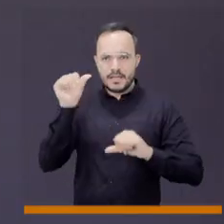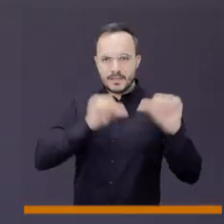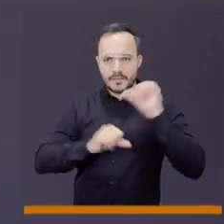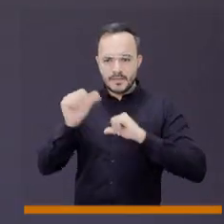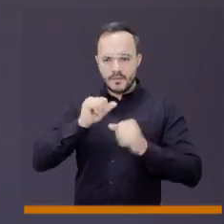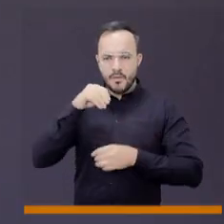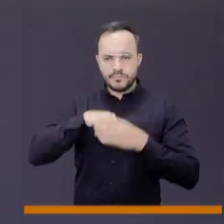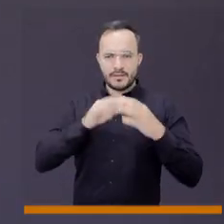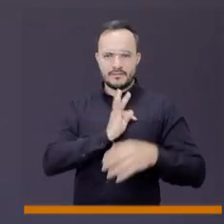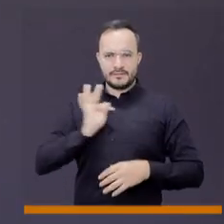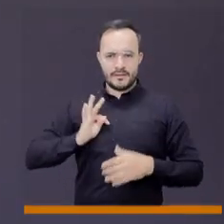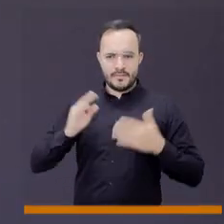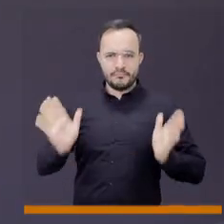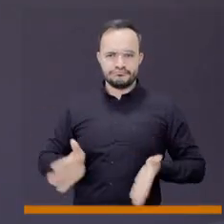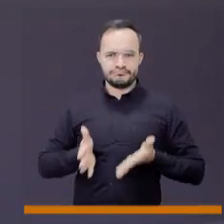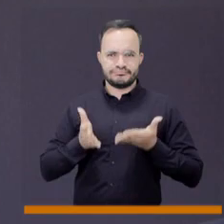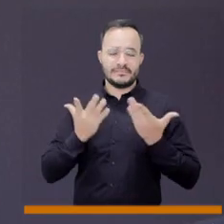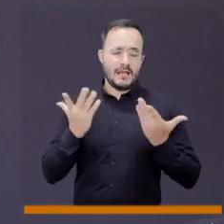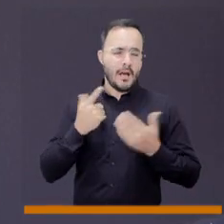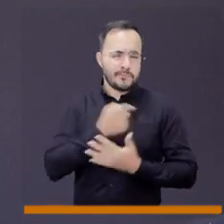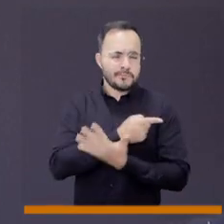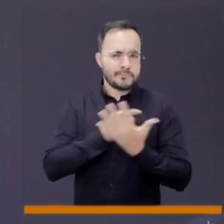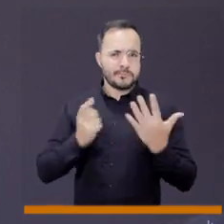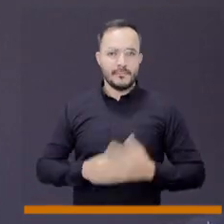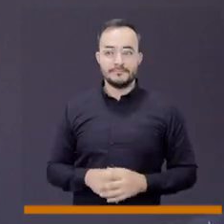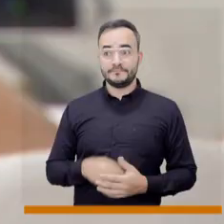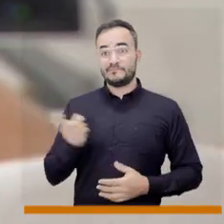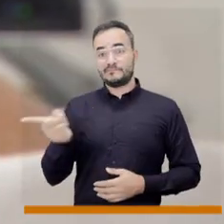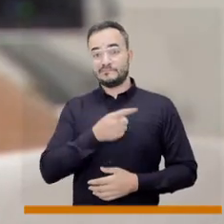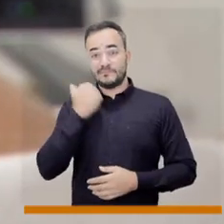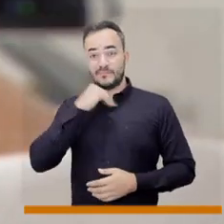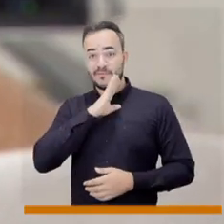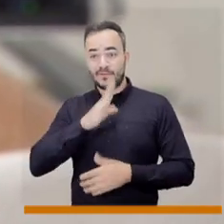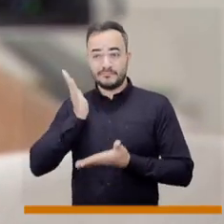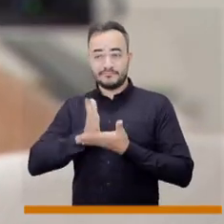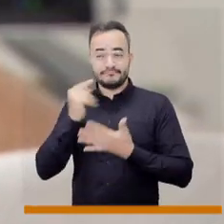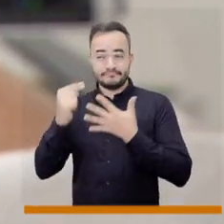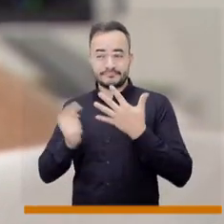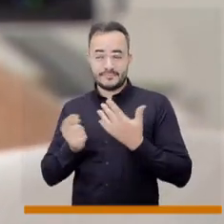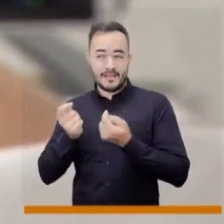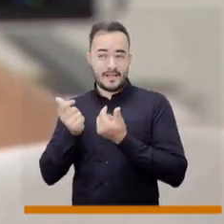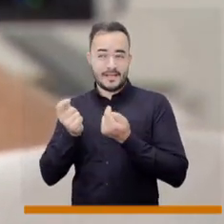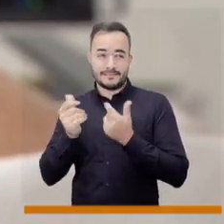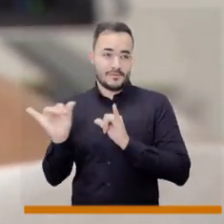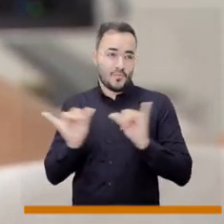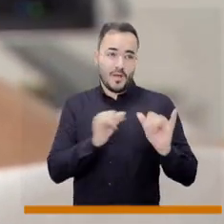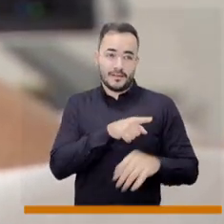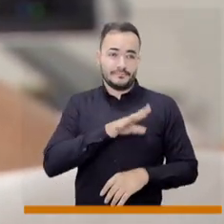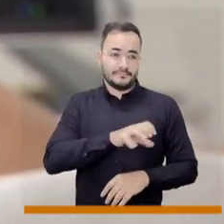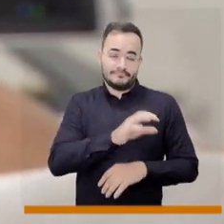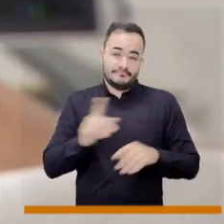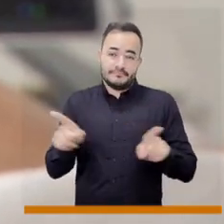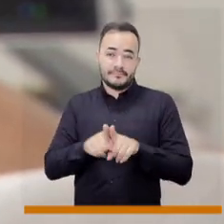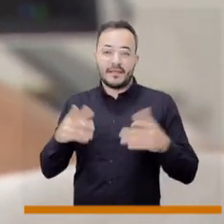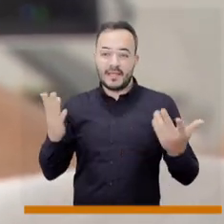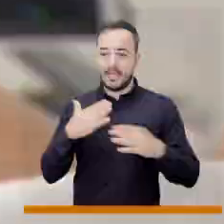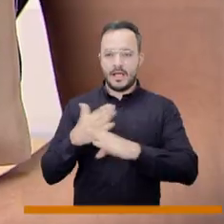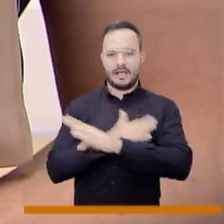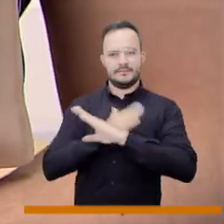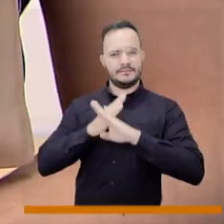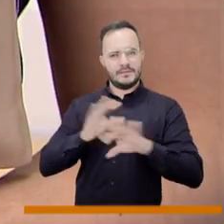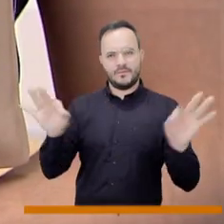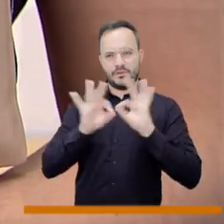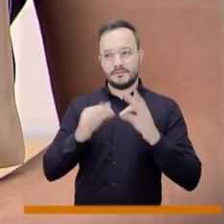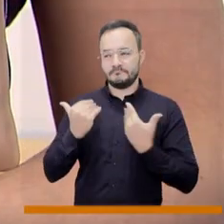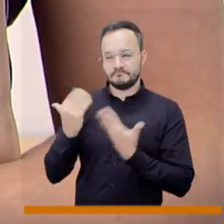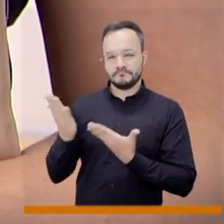y disminuir la prevalencia y la mortalidad. Como suele ocurrir con casi todas las enfermedades, la prevención es el mejor antídoto.